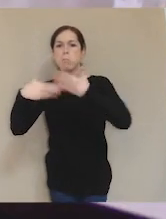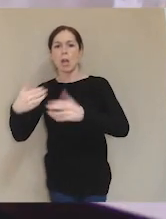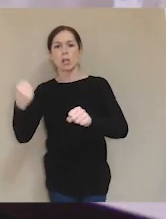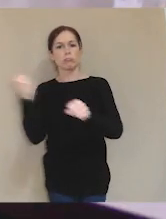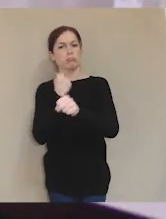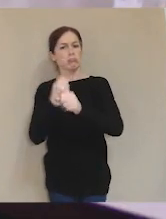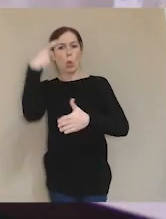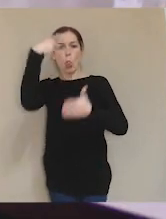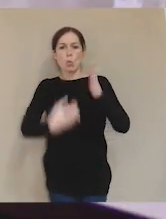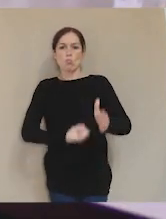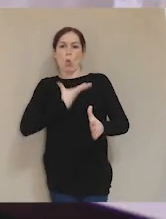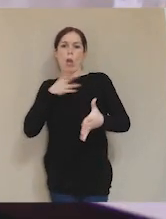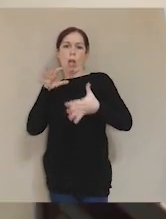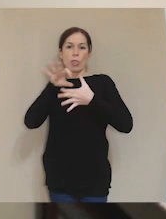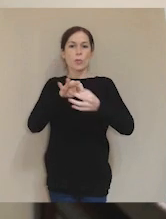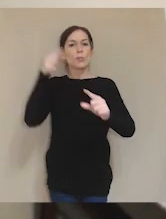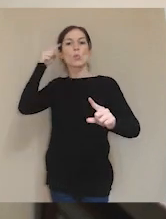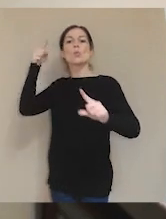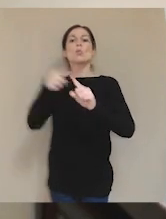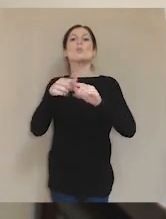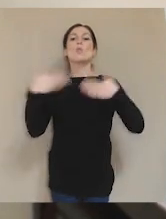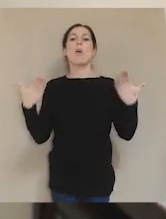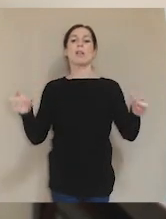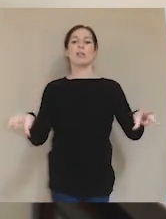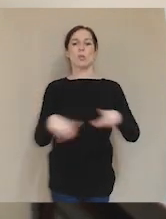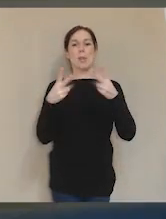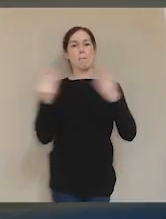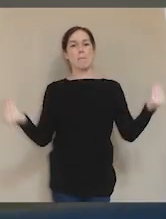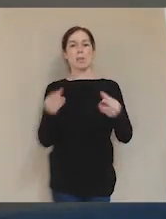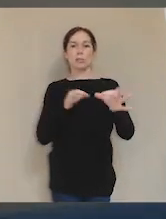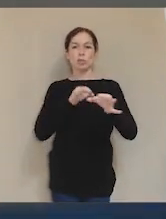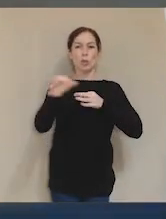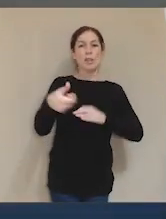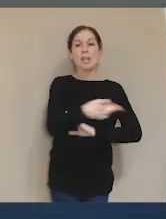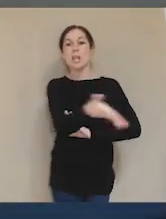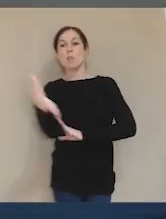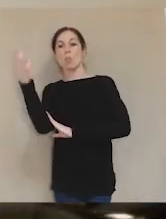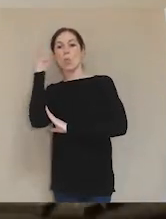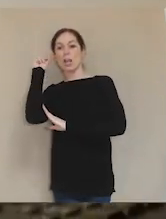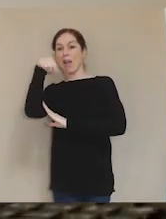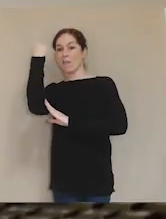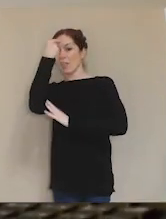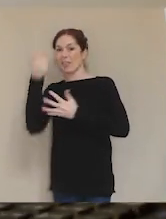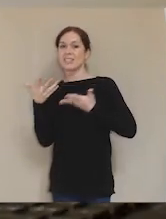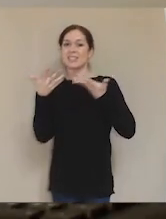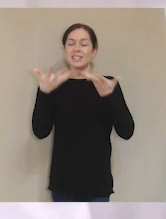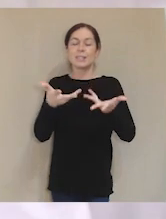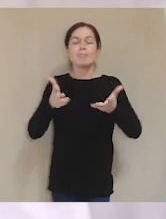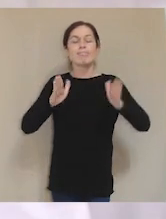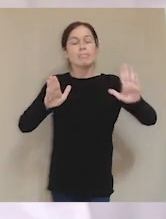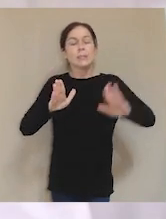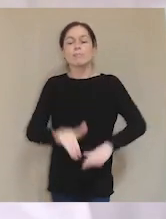siguiendo nuestra vocación y trabajando duro para mejorar nuestra sociedad día a día aportando el talento de las mujeres